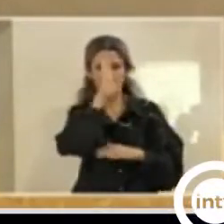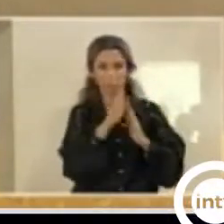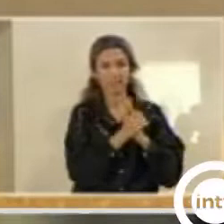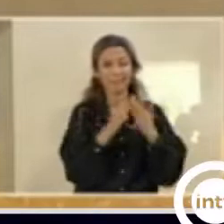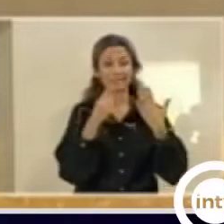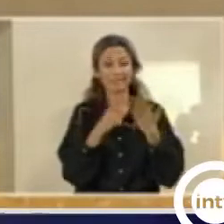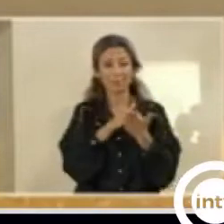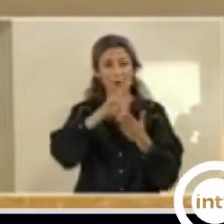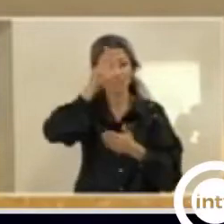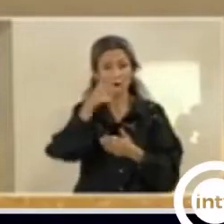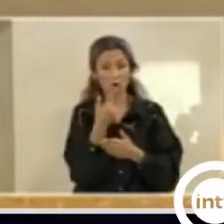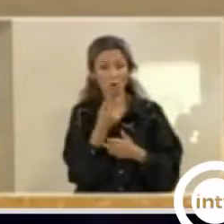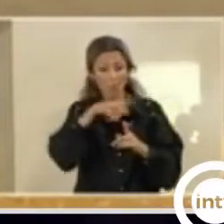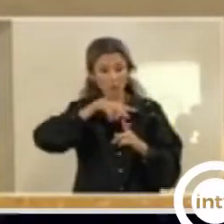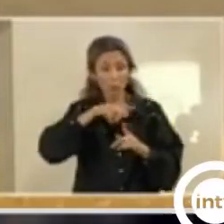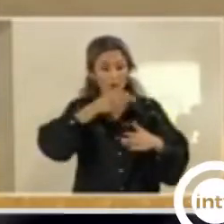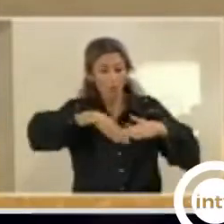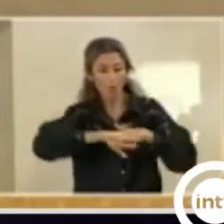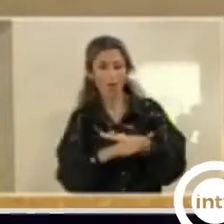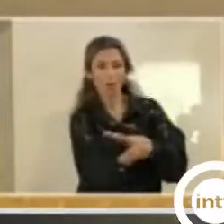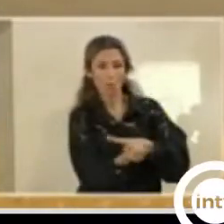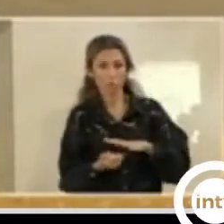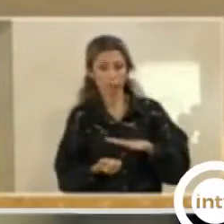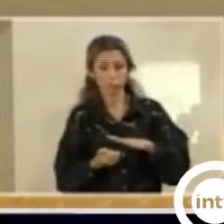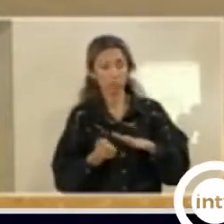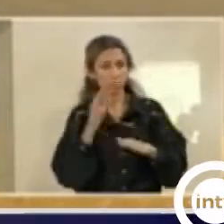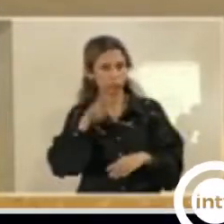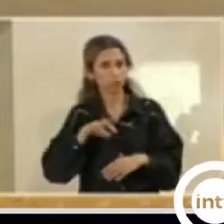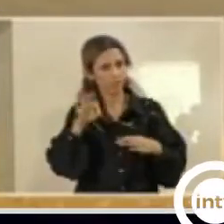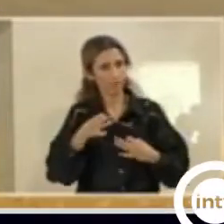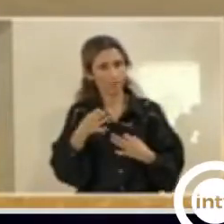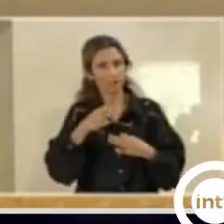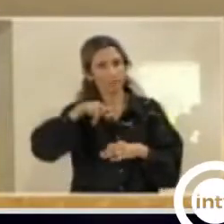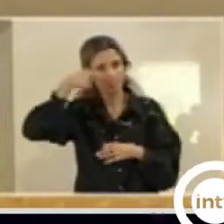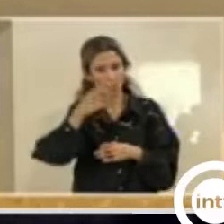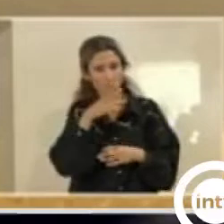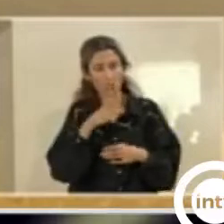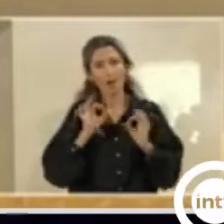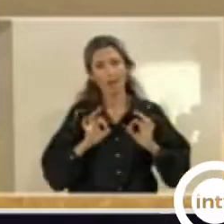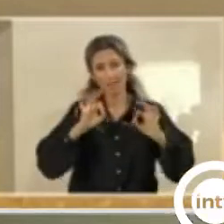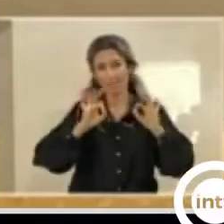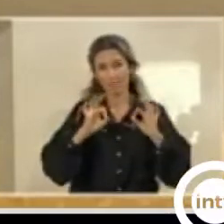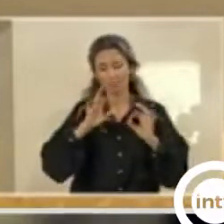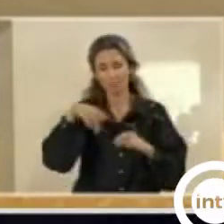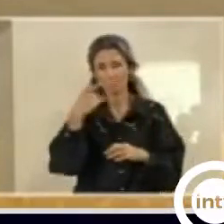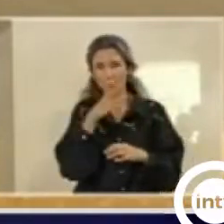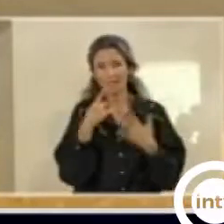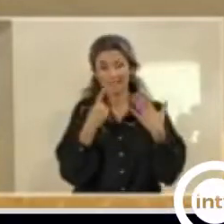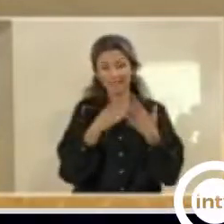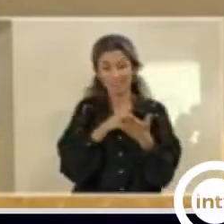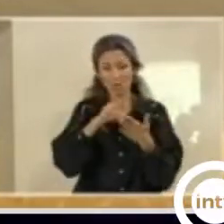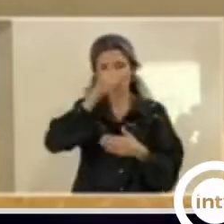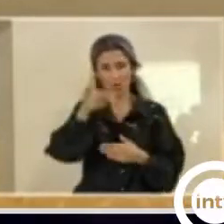leer de rechazo a la concesión del indulto por parte del gobierno de España los condenados en el caso de los